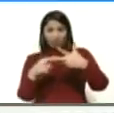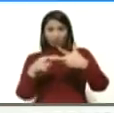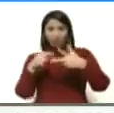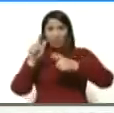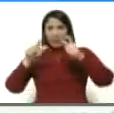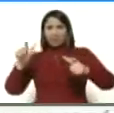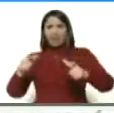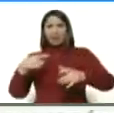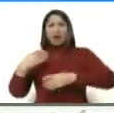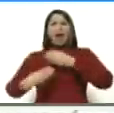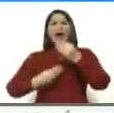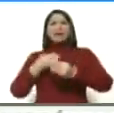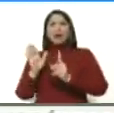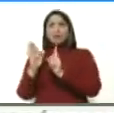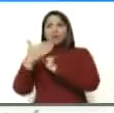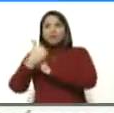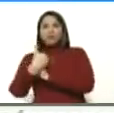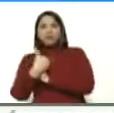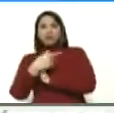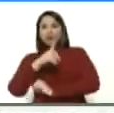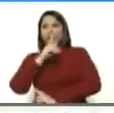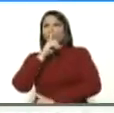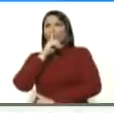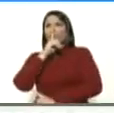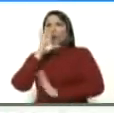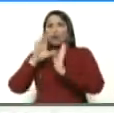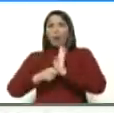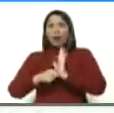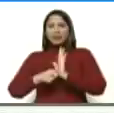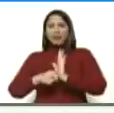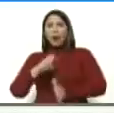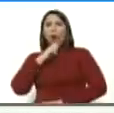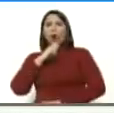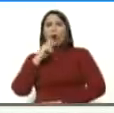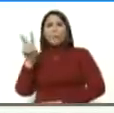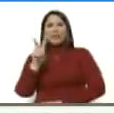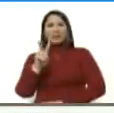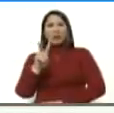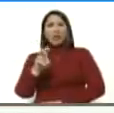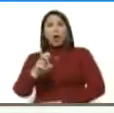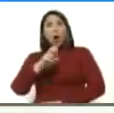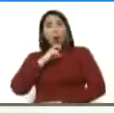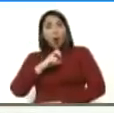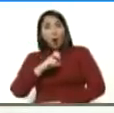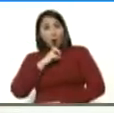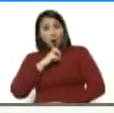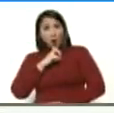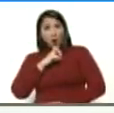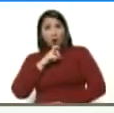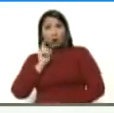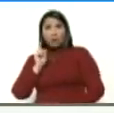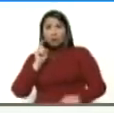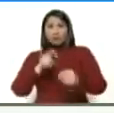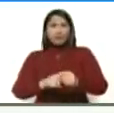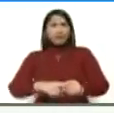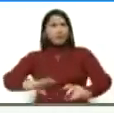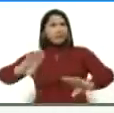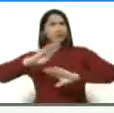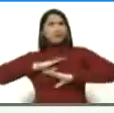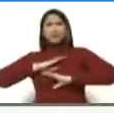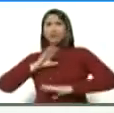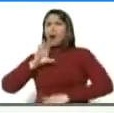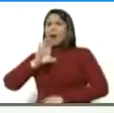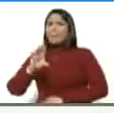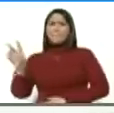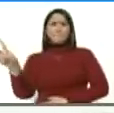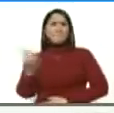un complot para quedarse con el oro de Venezuela. Oro que forma parte del patrimonio de la